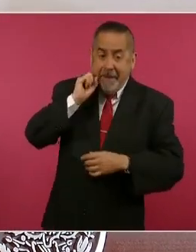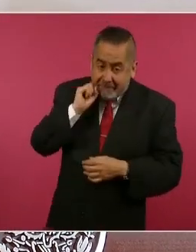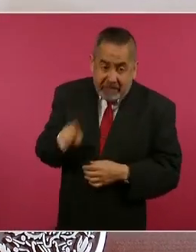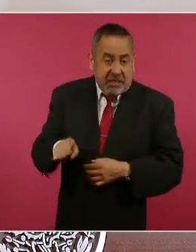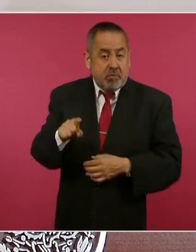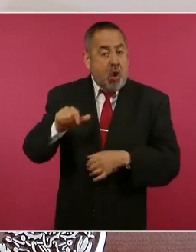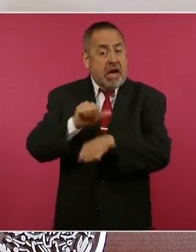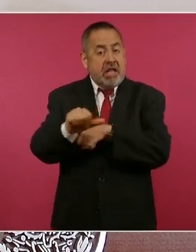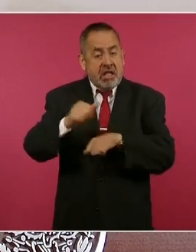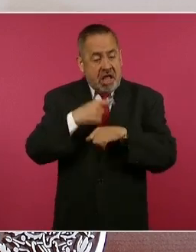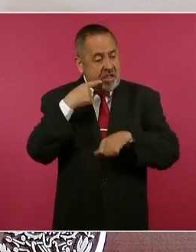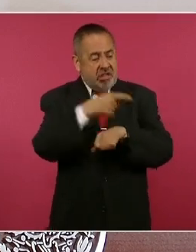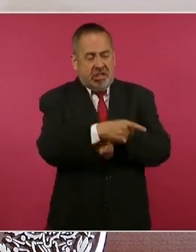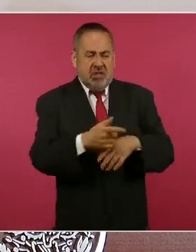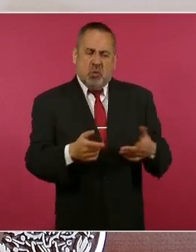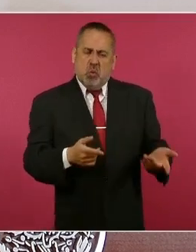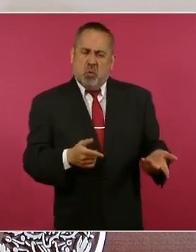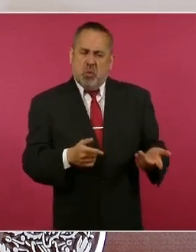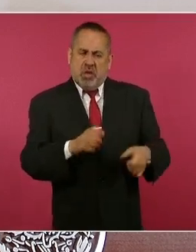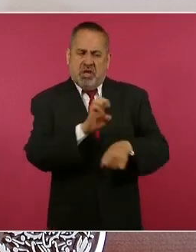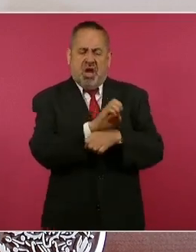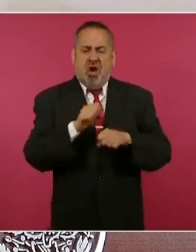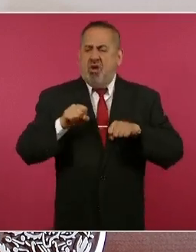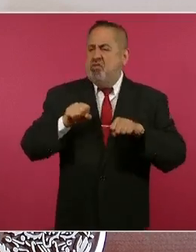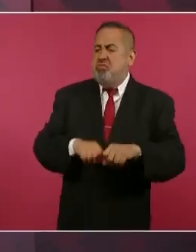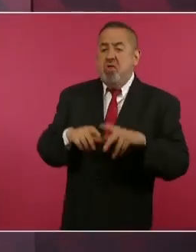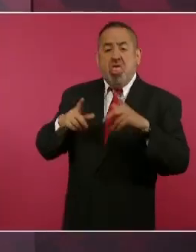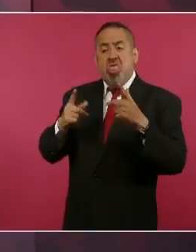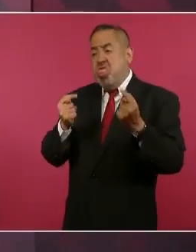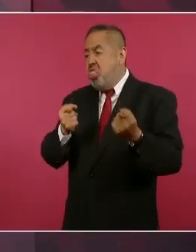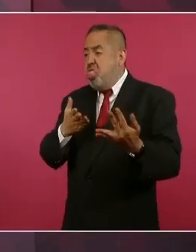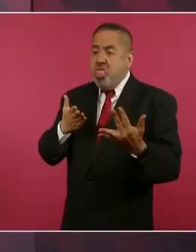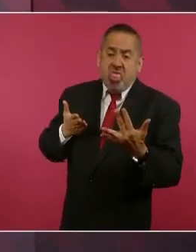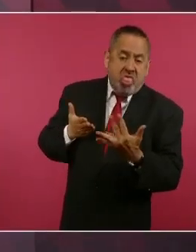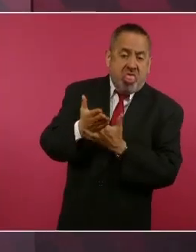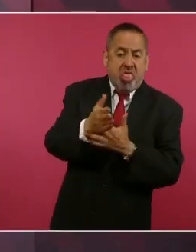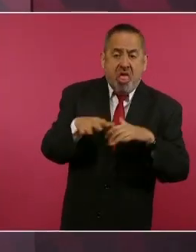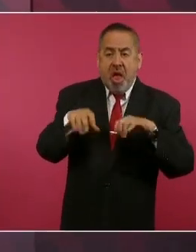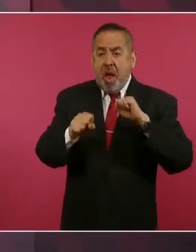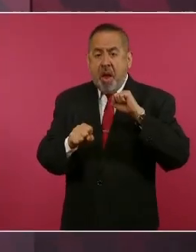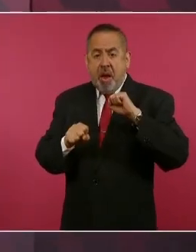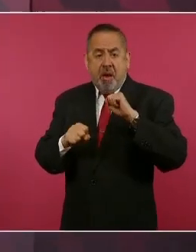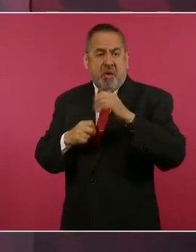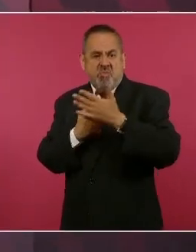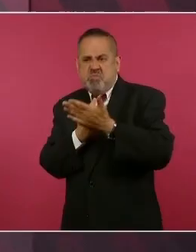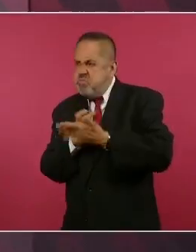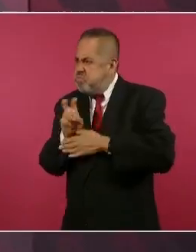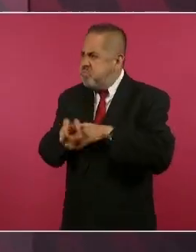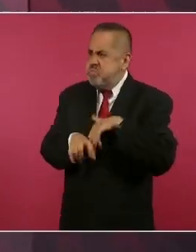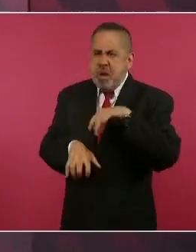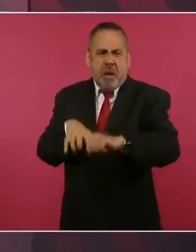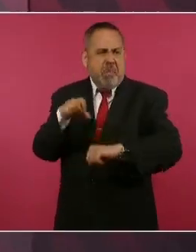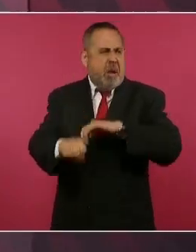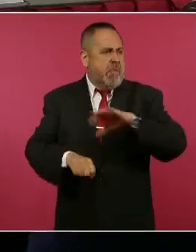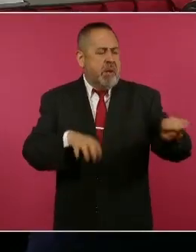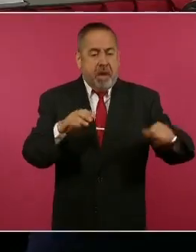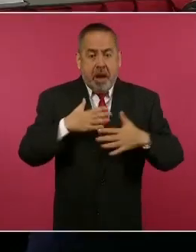al autoritarismo, a la toma, al asalto de nuestra